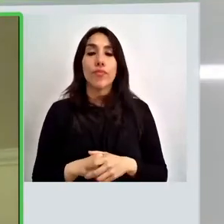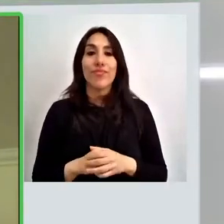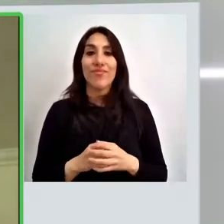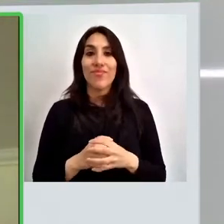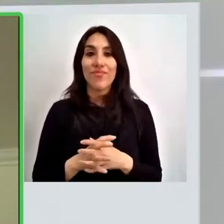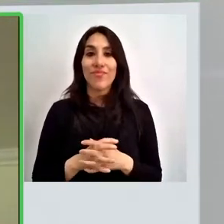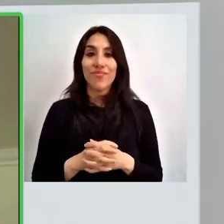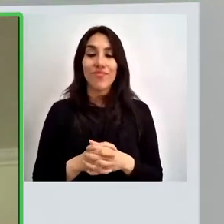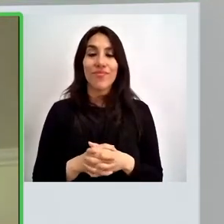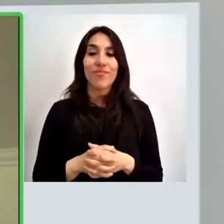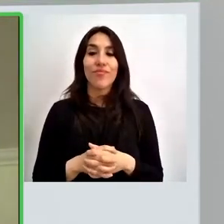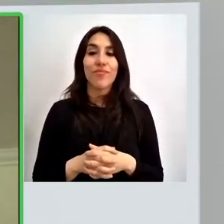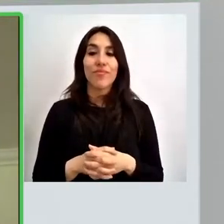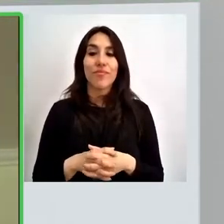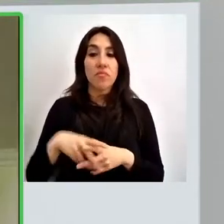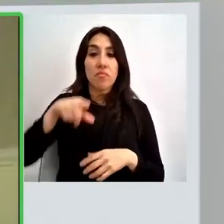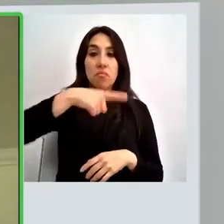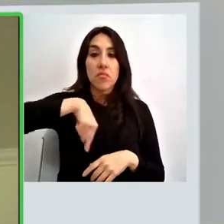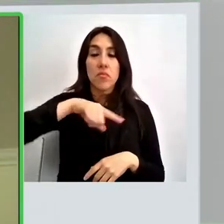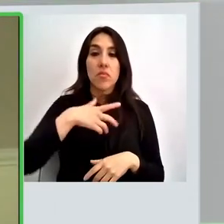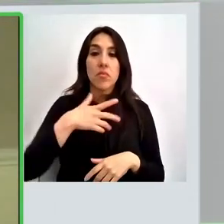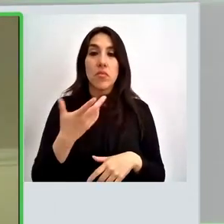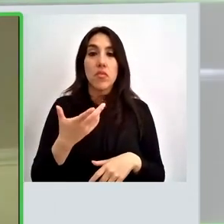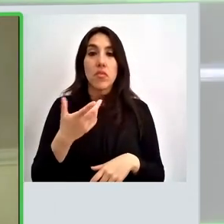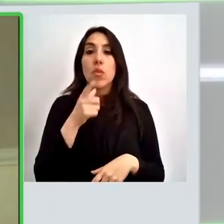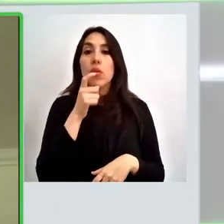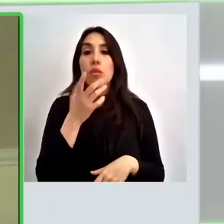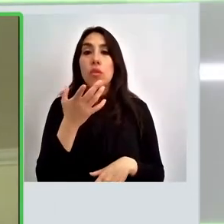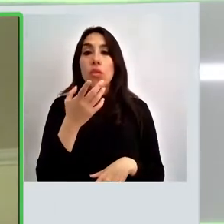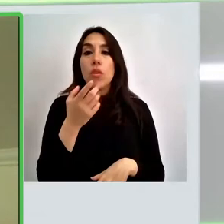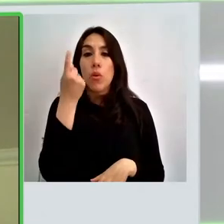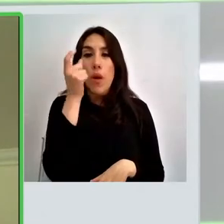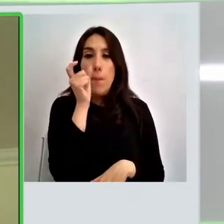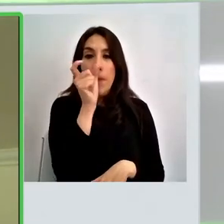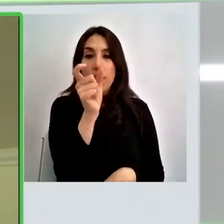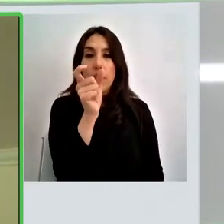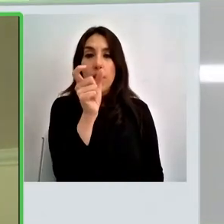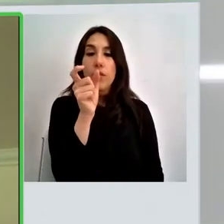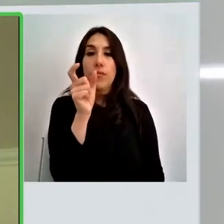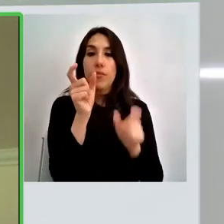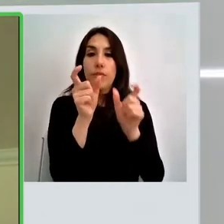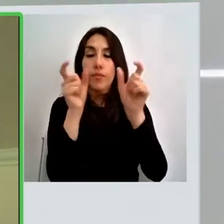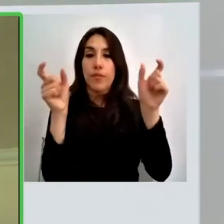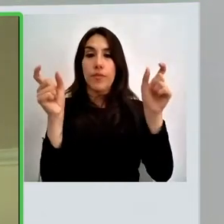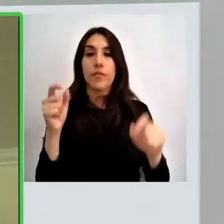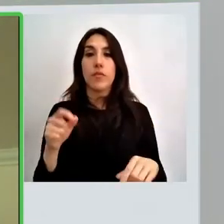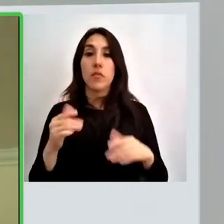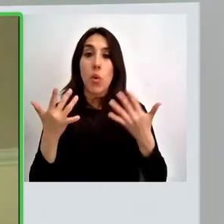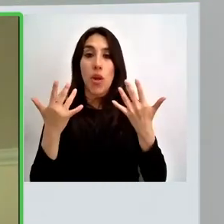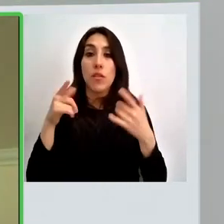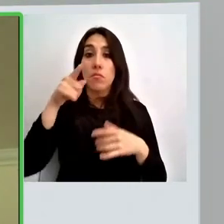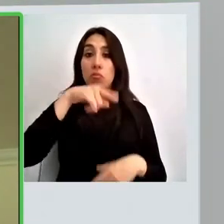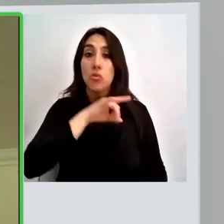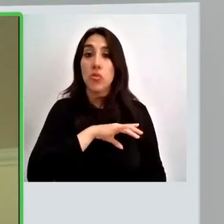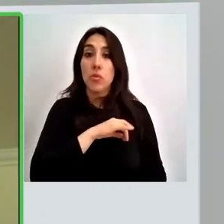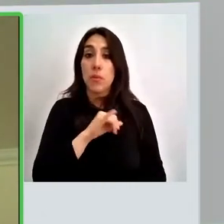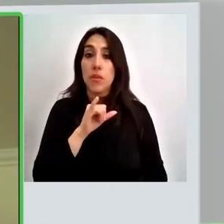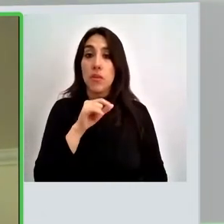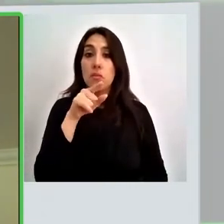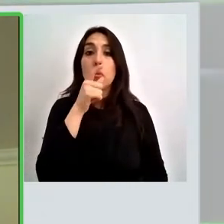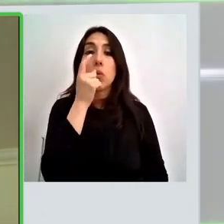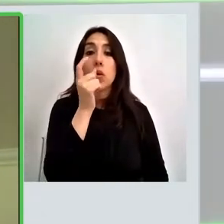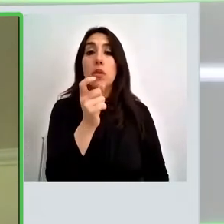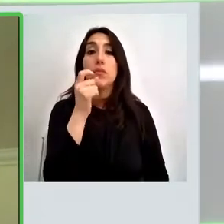nosotros tenemos dicho yo creo que también lo deben tener en chile es nada sobre nosotros